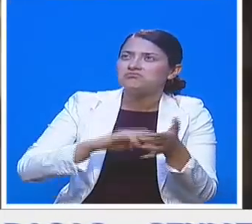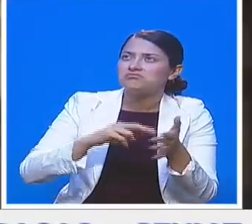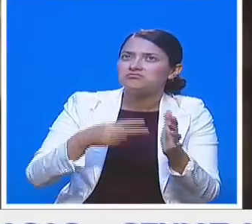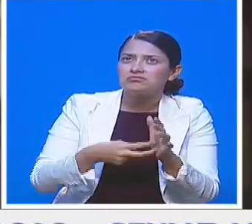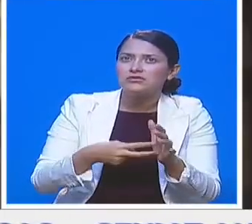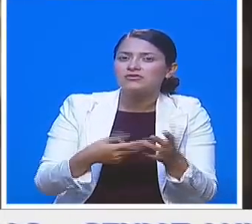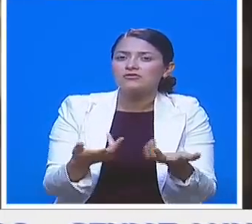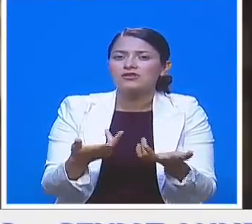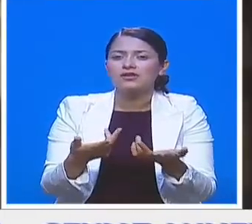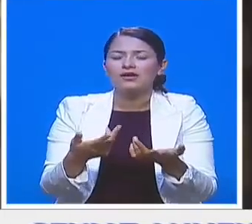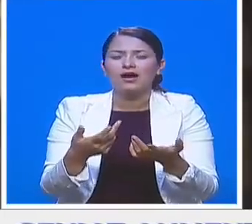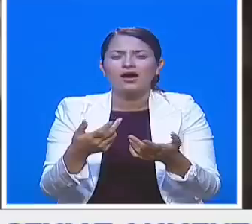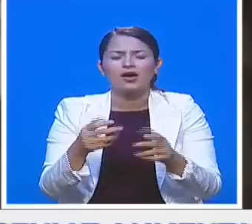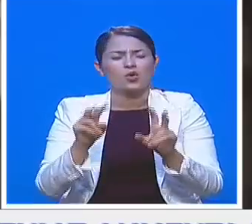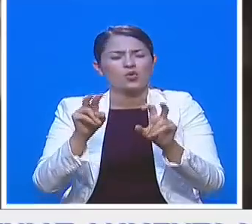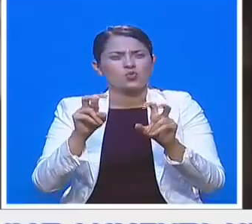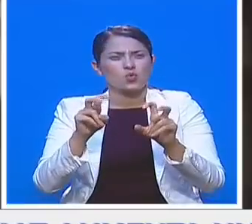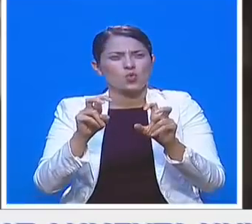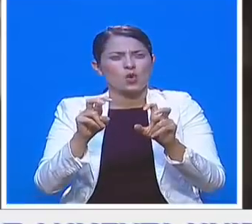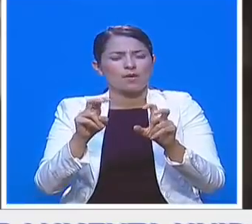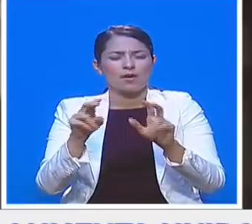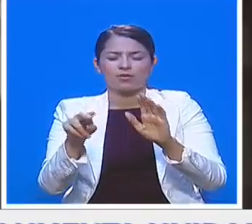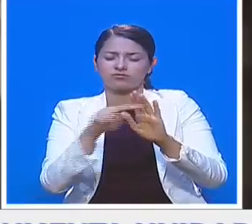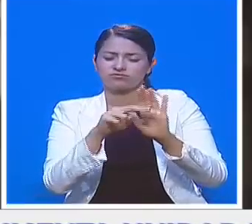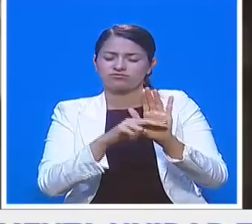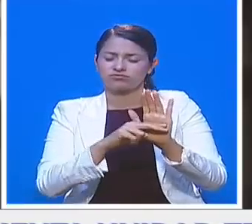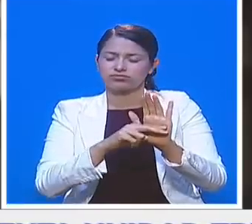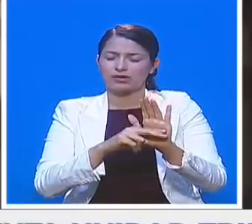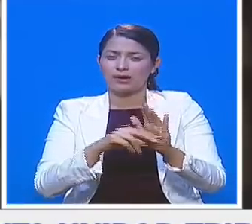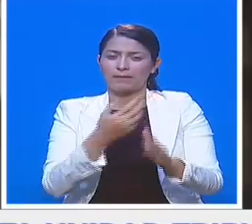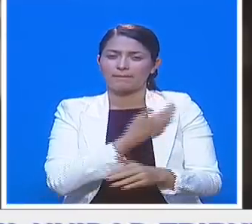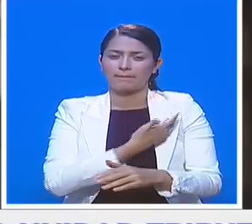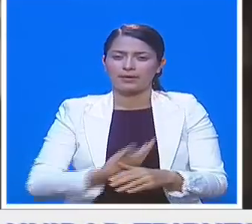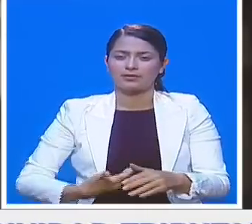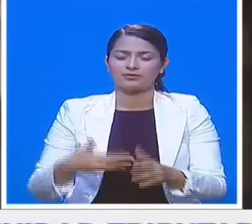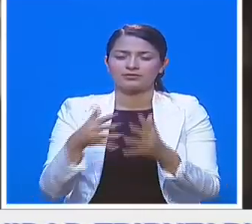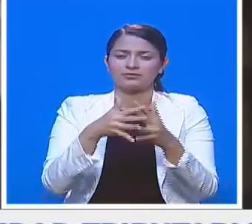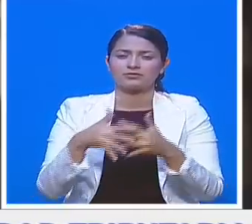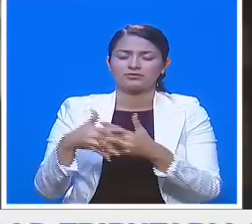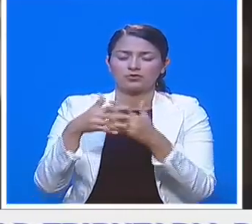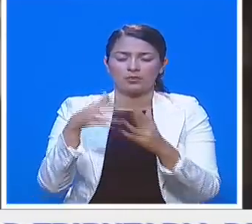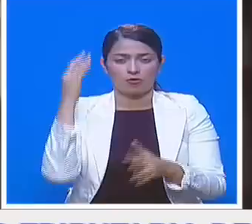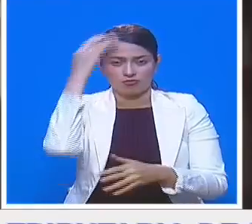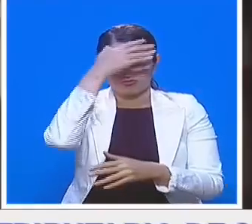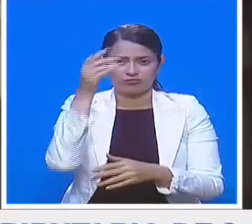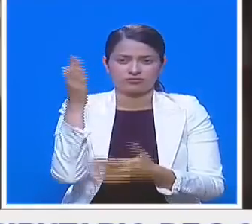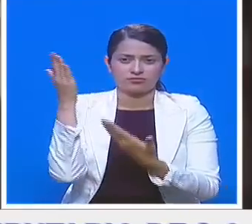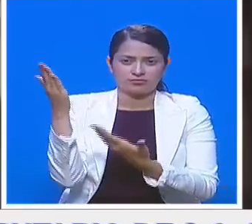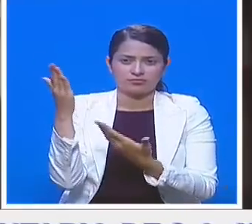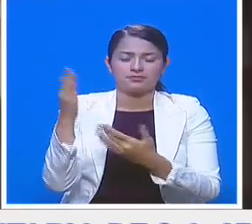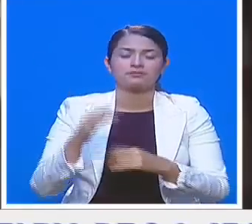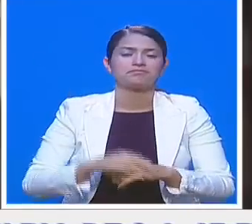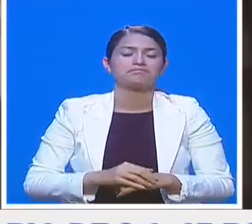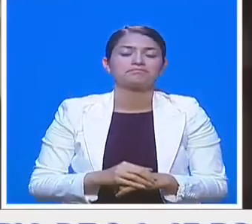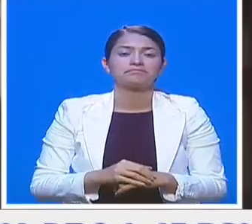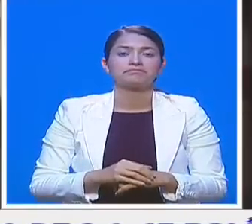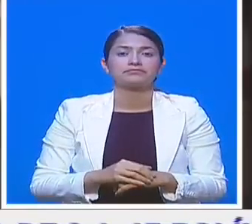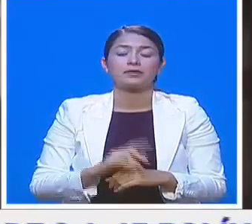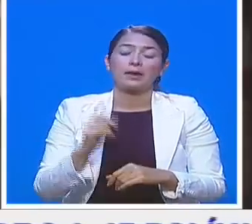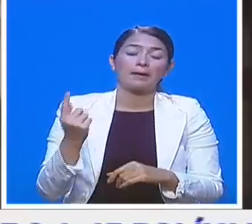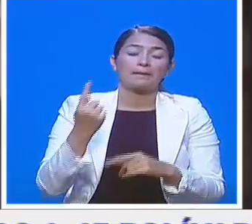implica esta nueva medida del presidente de los Estados Unidos, Donald Trump. Bueno, en